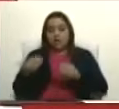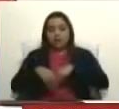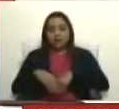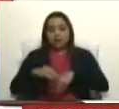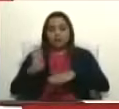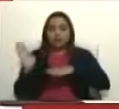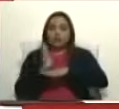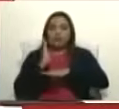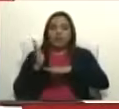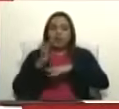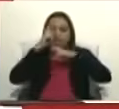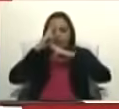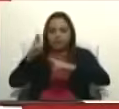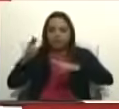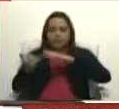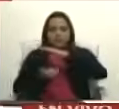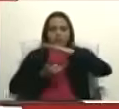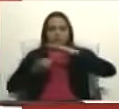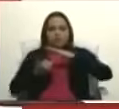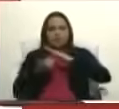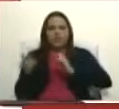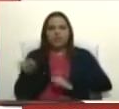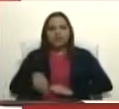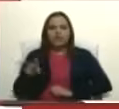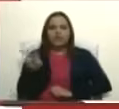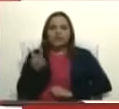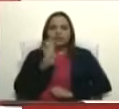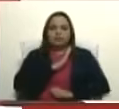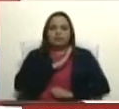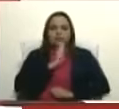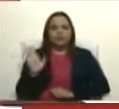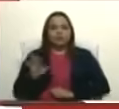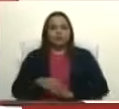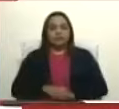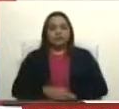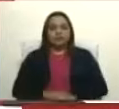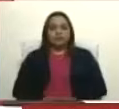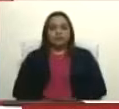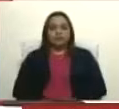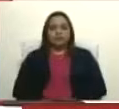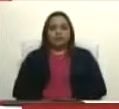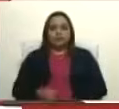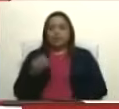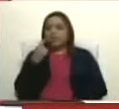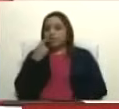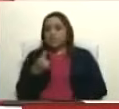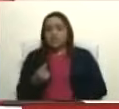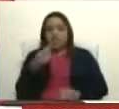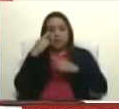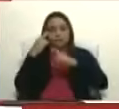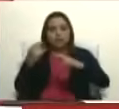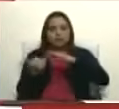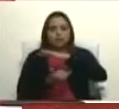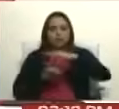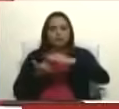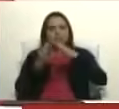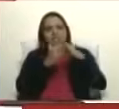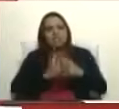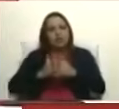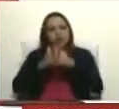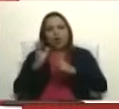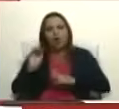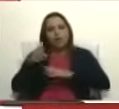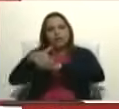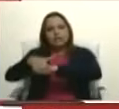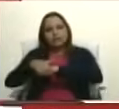respeto a las instituciones de Venezuela. No dice respeto a las instituciones de Estados Unidos o del Reino